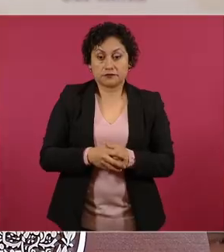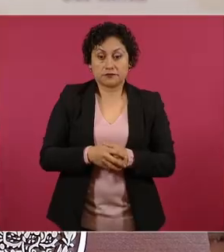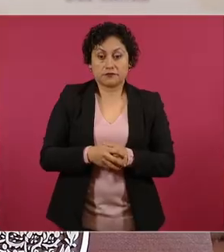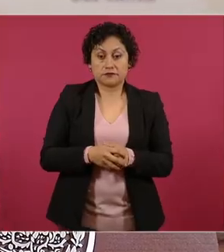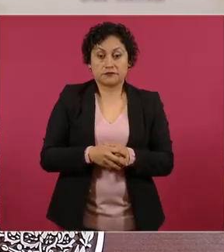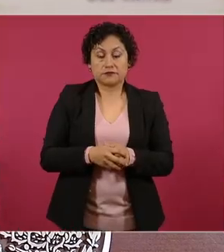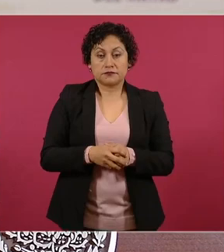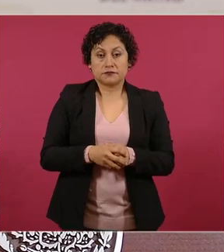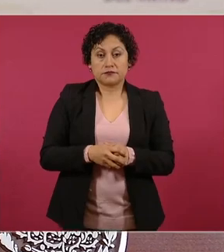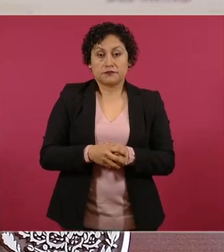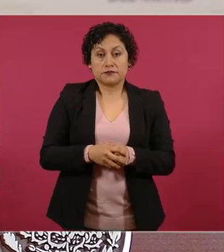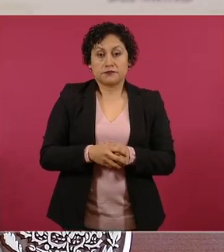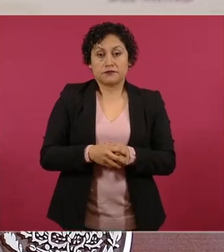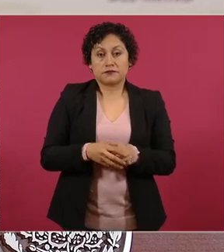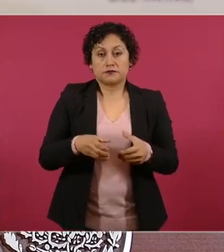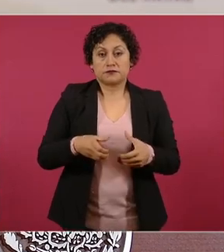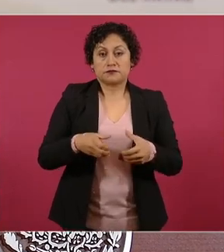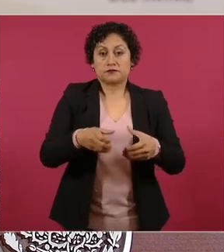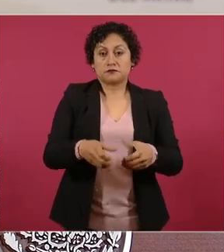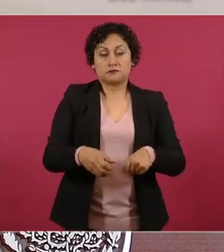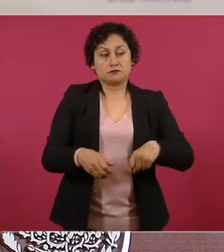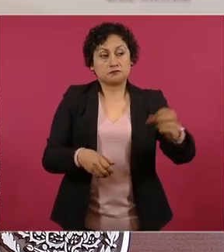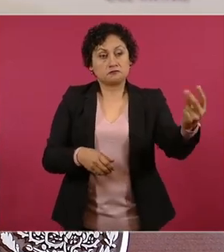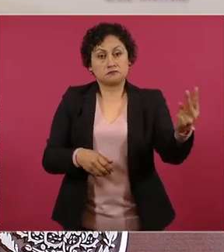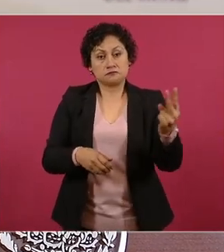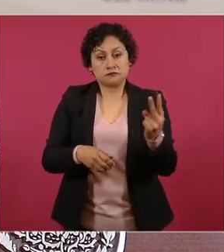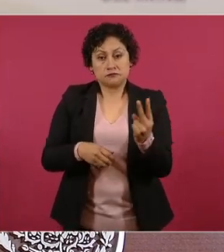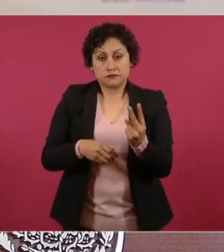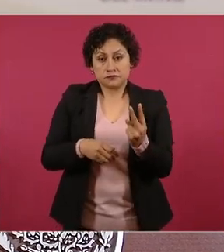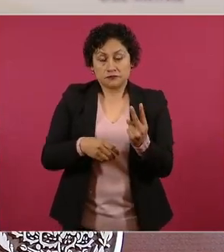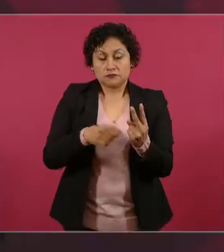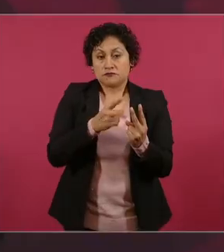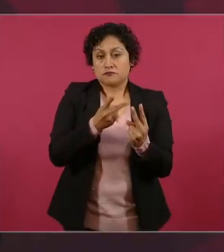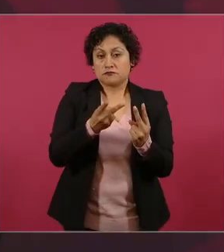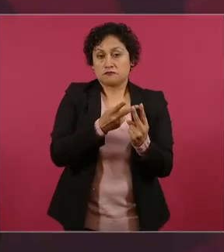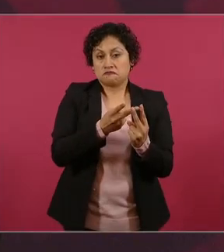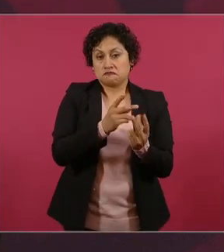de esposos, ya